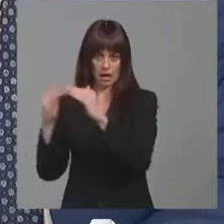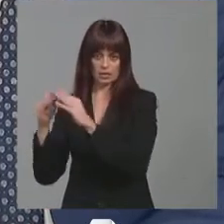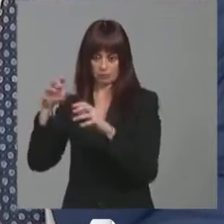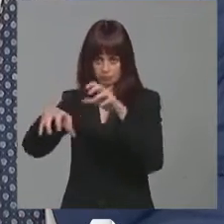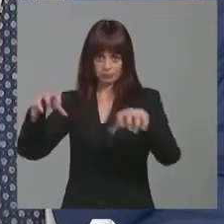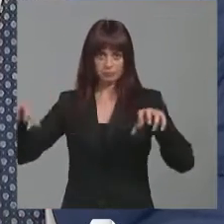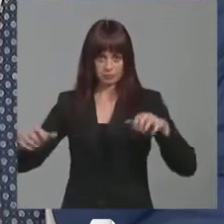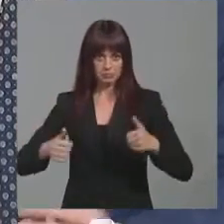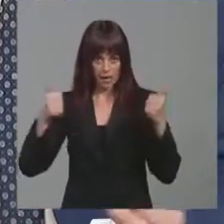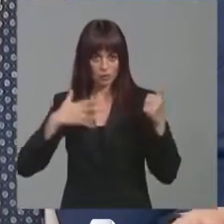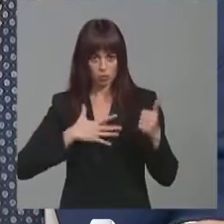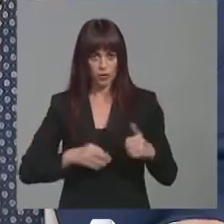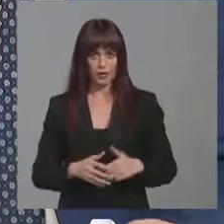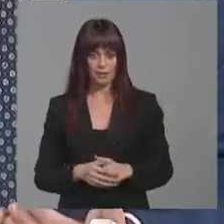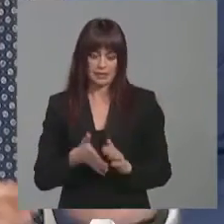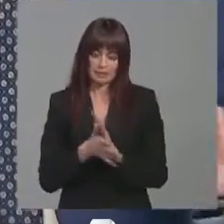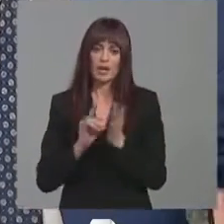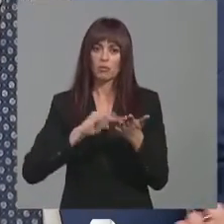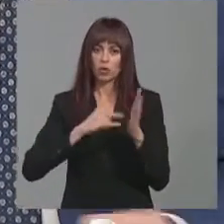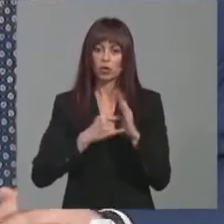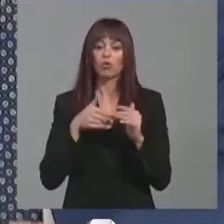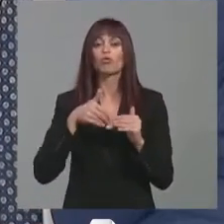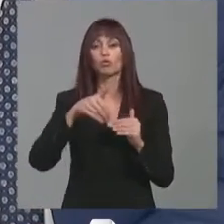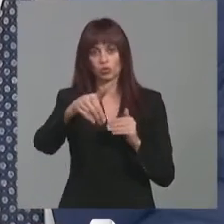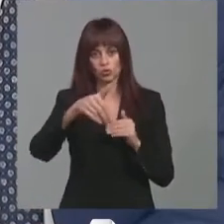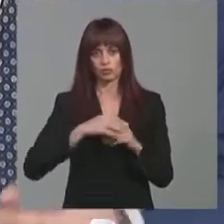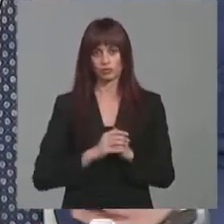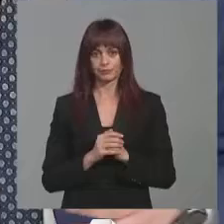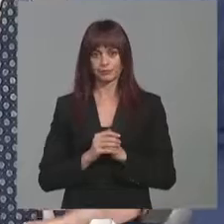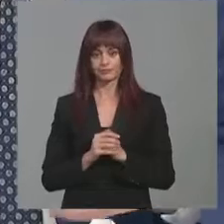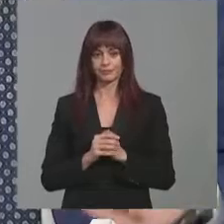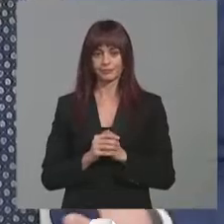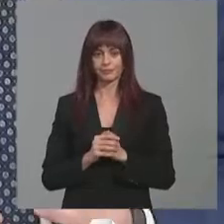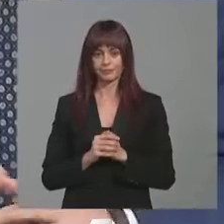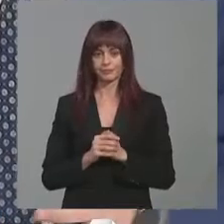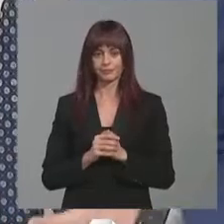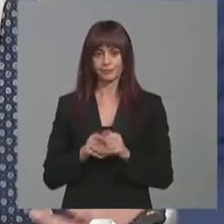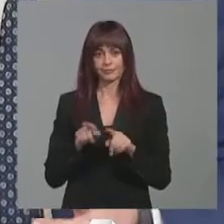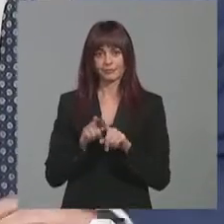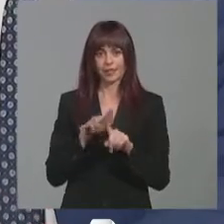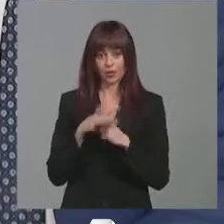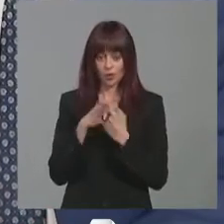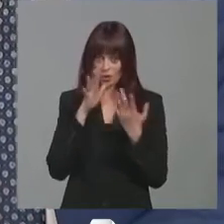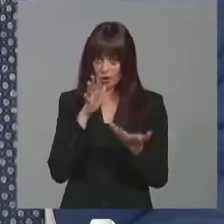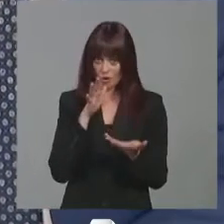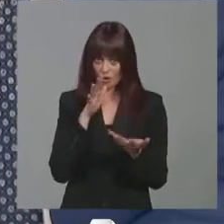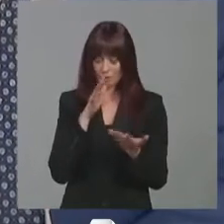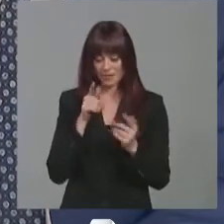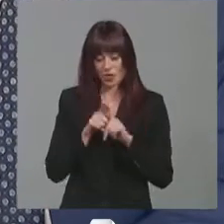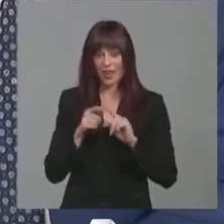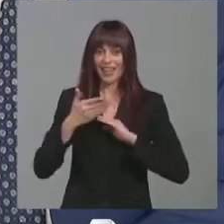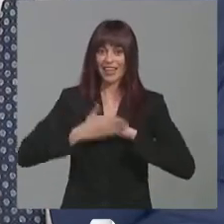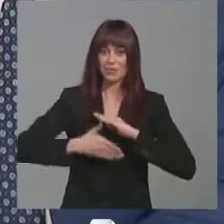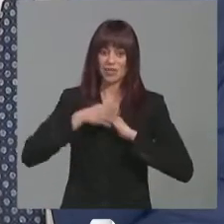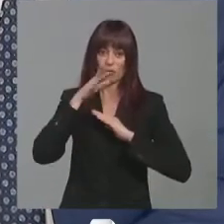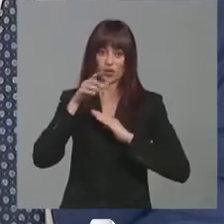municipio Y bueno pues es un proyecto de futuro para que no se vea más en esta situación que ahora mismo estamos limitados a nivel